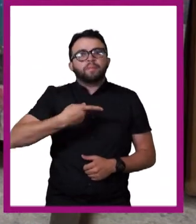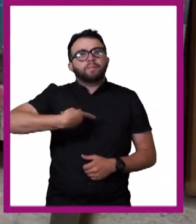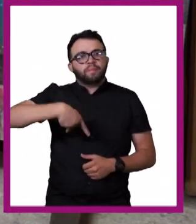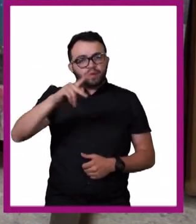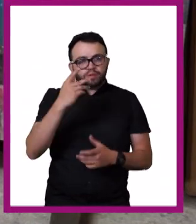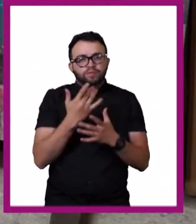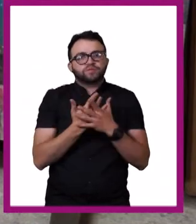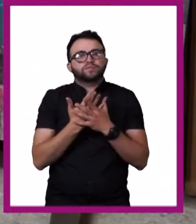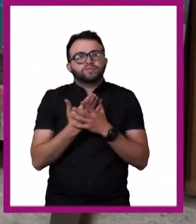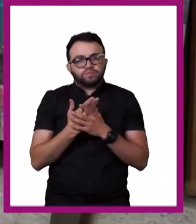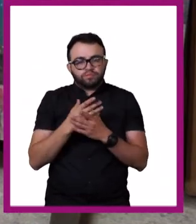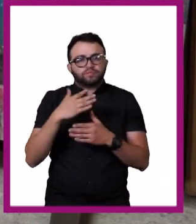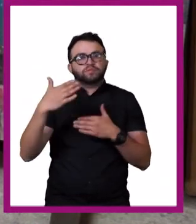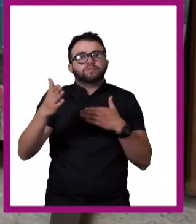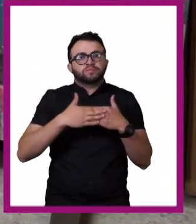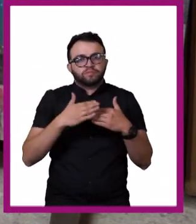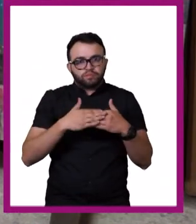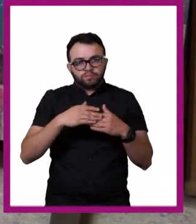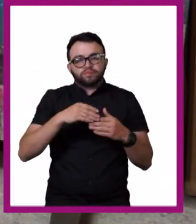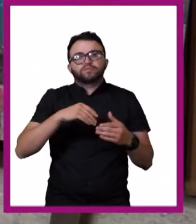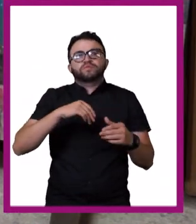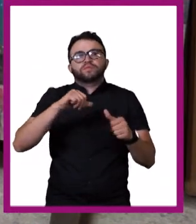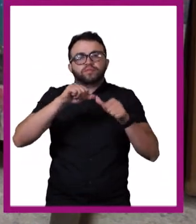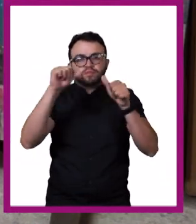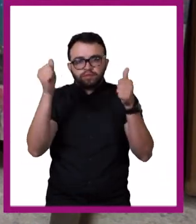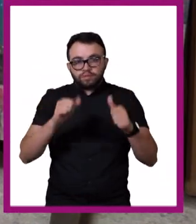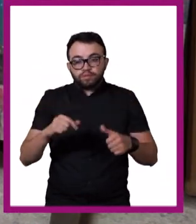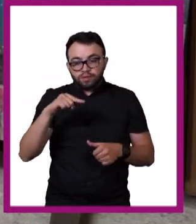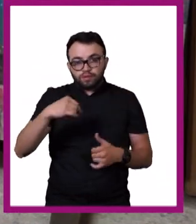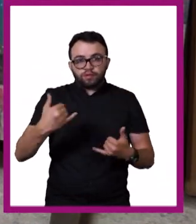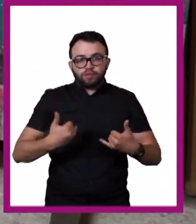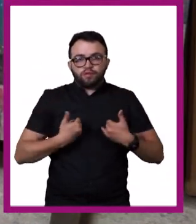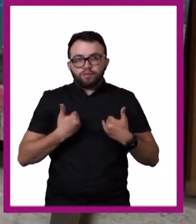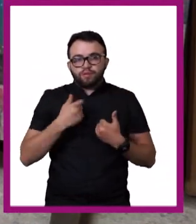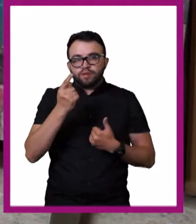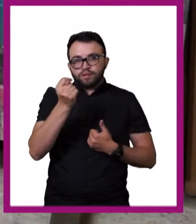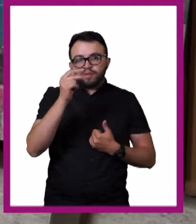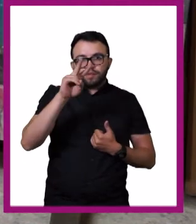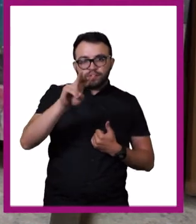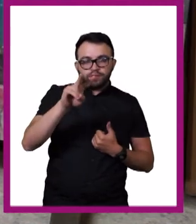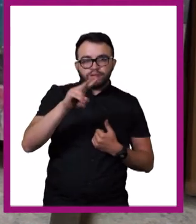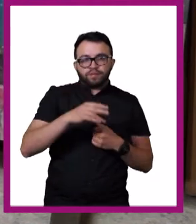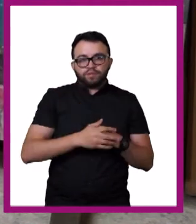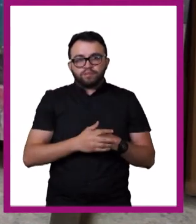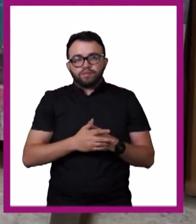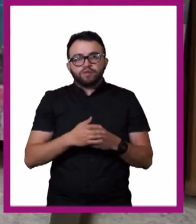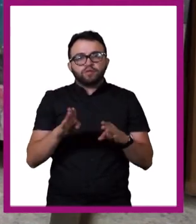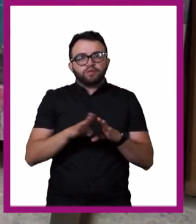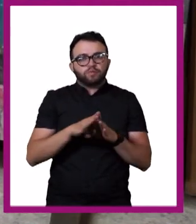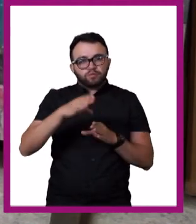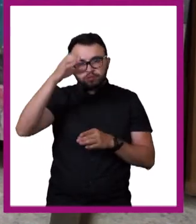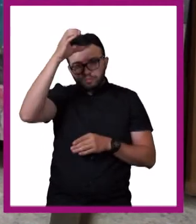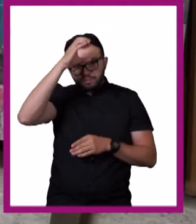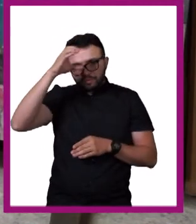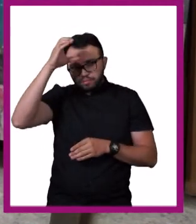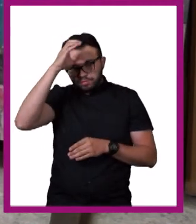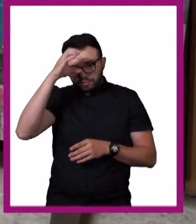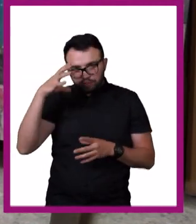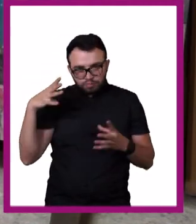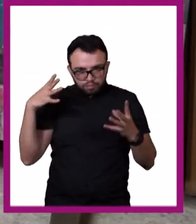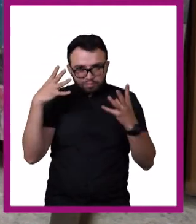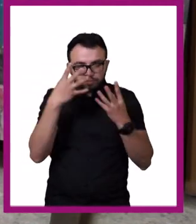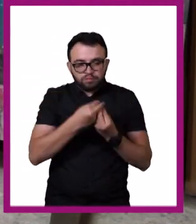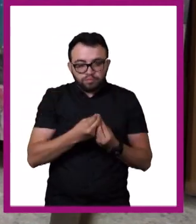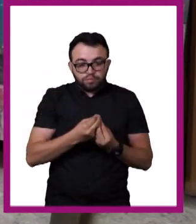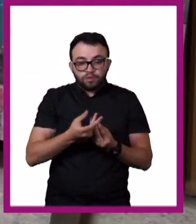en nuestro siguiente programa de arte, el arte en tus manos, aquí, en Jóvenes en TV, un espacio de reflexión y construcción de conocimiento. Y